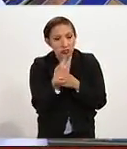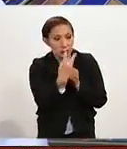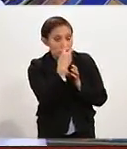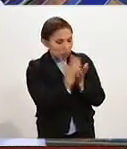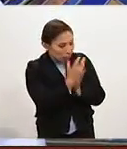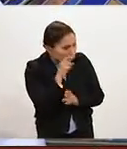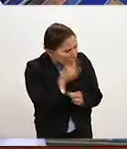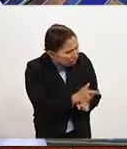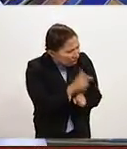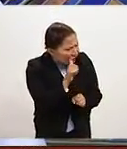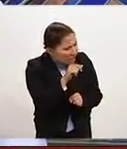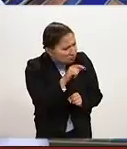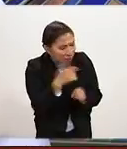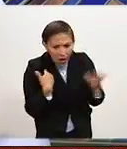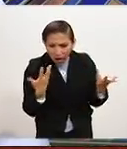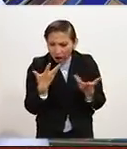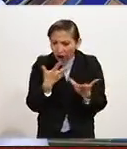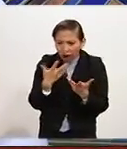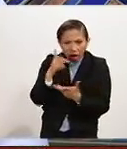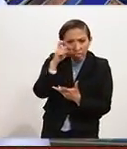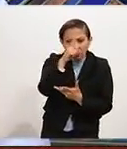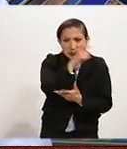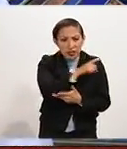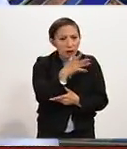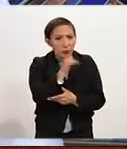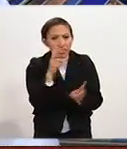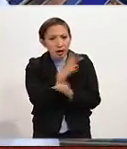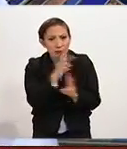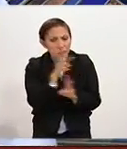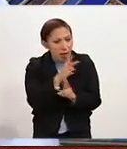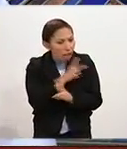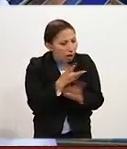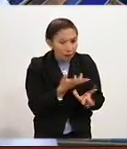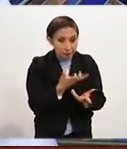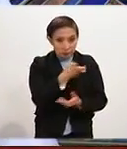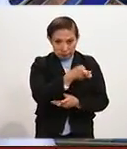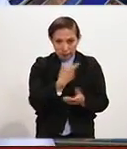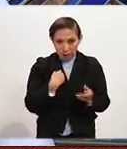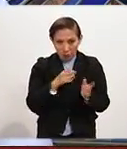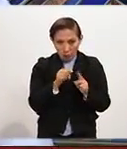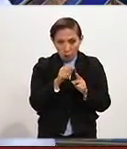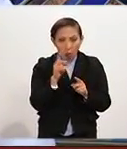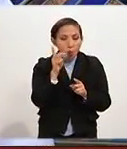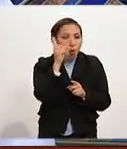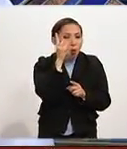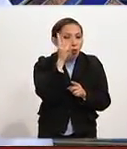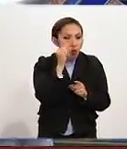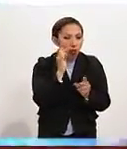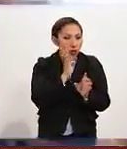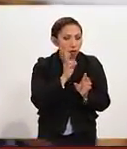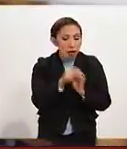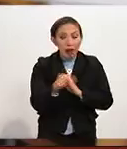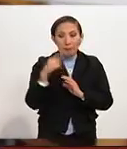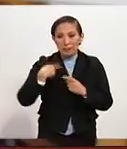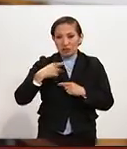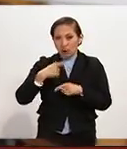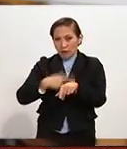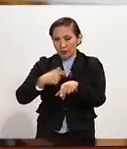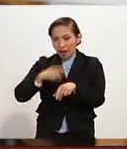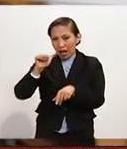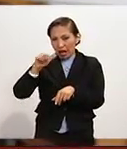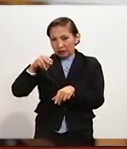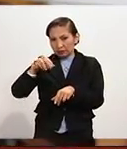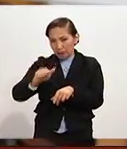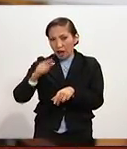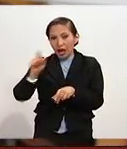manifestar pues como esta dificultad para respirar. Normalmente los asmáticos, el tratamiento es